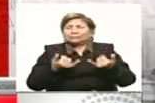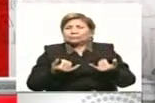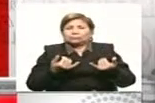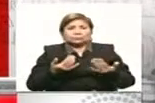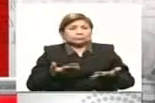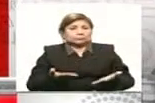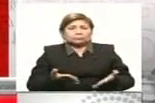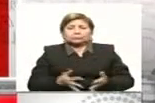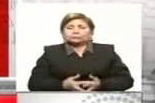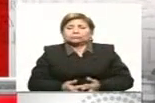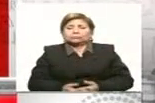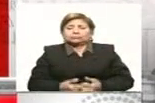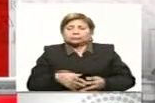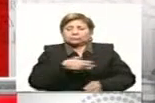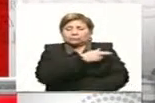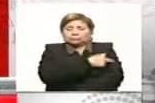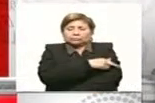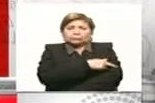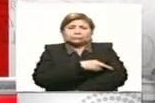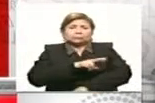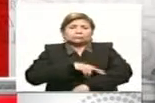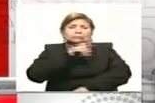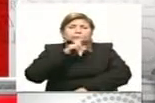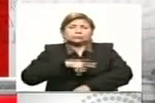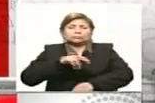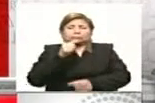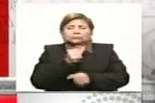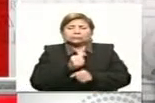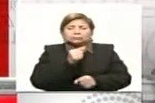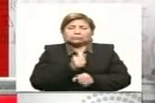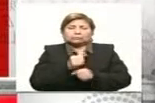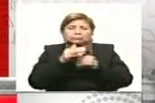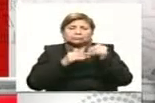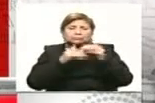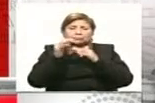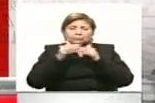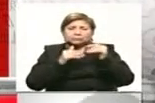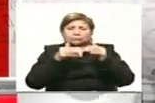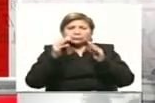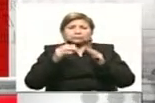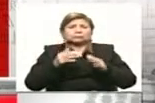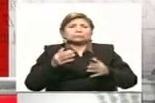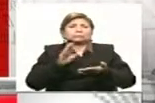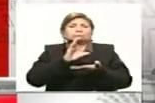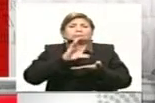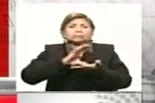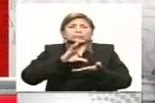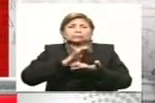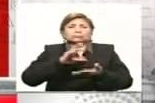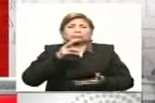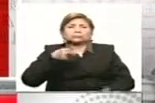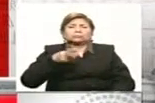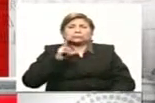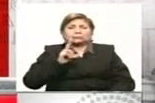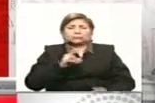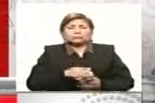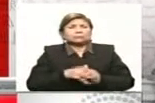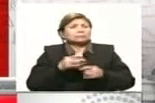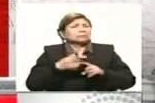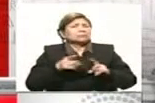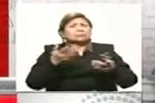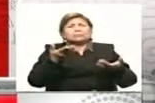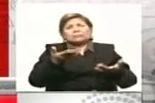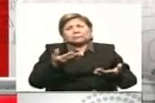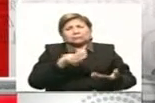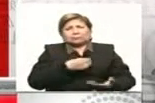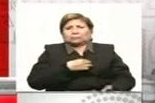un hospital regional que se está construyendo en la capital de Huancavelica. Pero señor ministro,